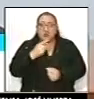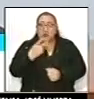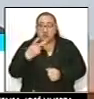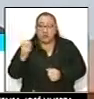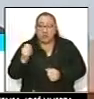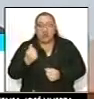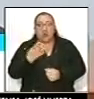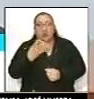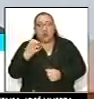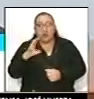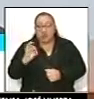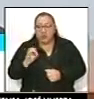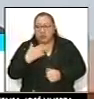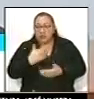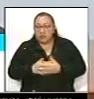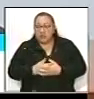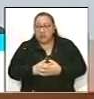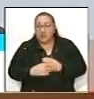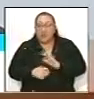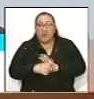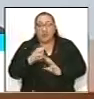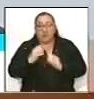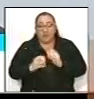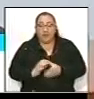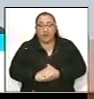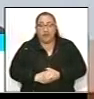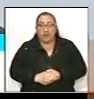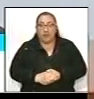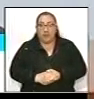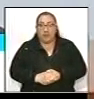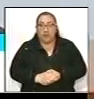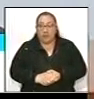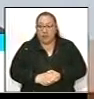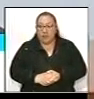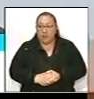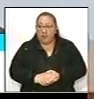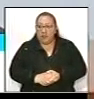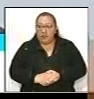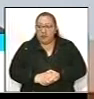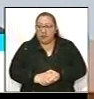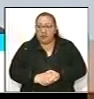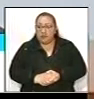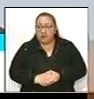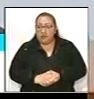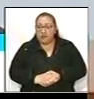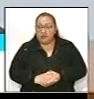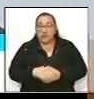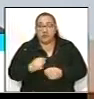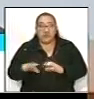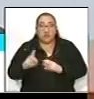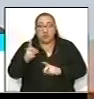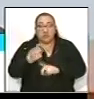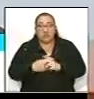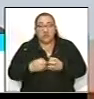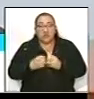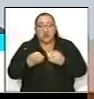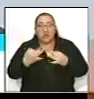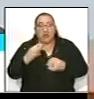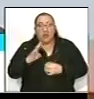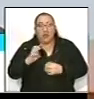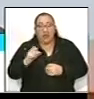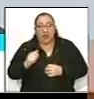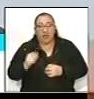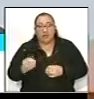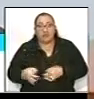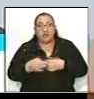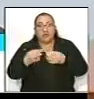ahora 450, gracias a la ley de Repeduca, ¿no? Pero si hacemos una sumatoria de la cantidad de becas, va